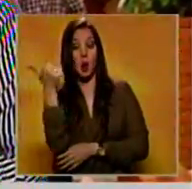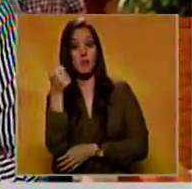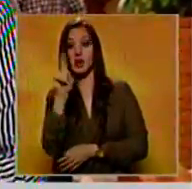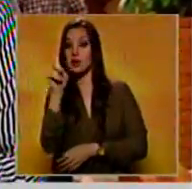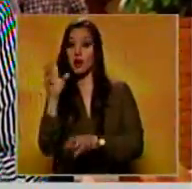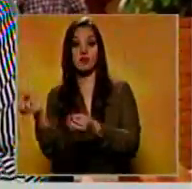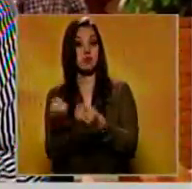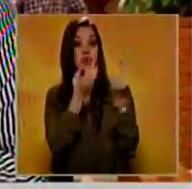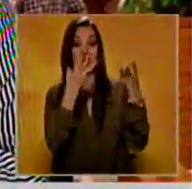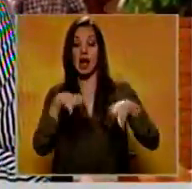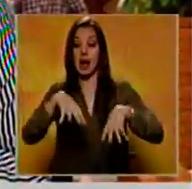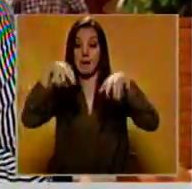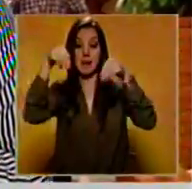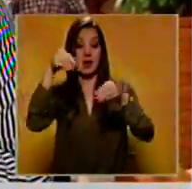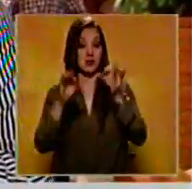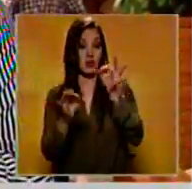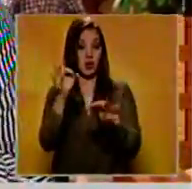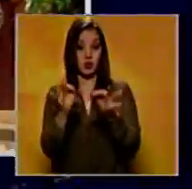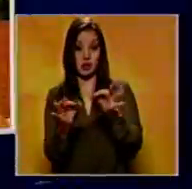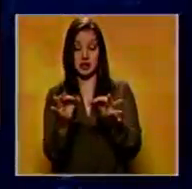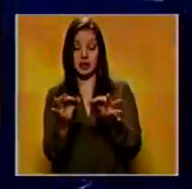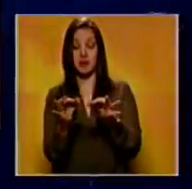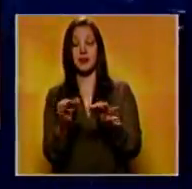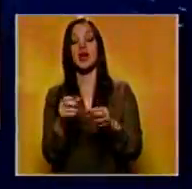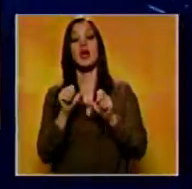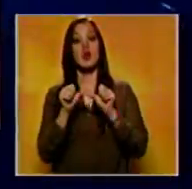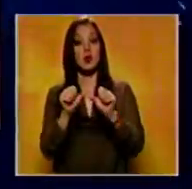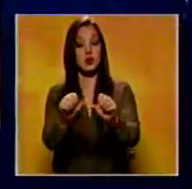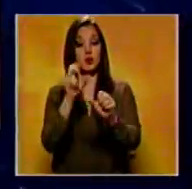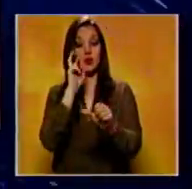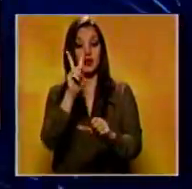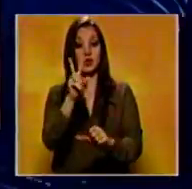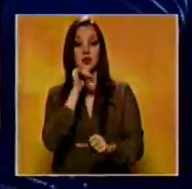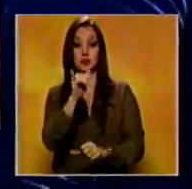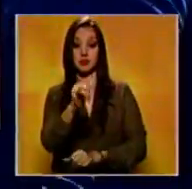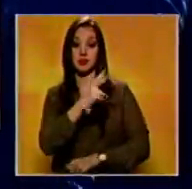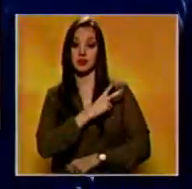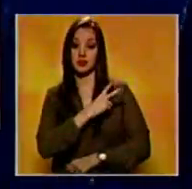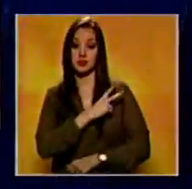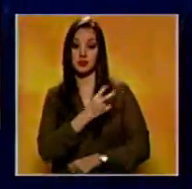trasladado al Palacio de Justicia. La información que tenemos hasta ahora, la invitación es que continúen con más de la emisión Meridiana. Adelante.